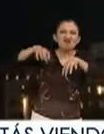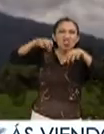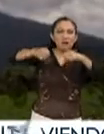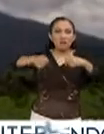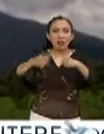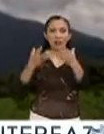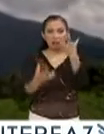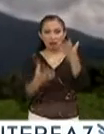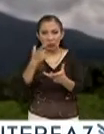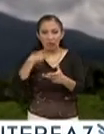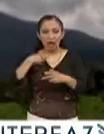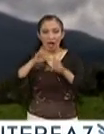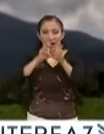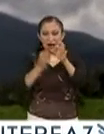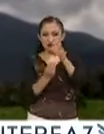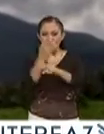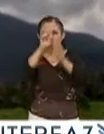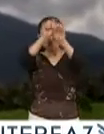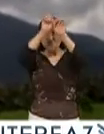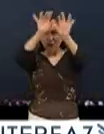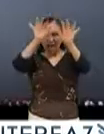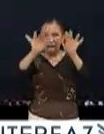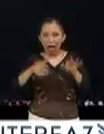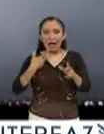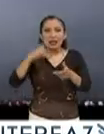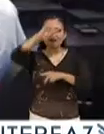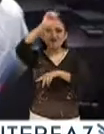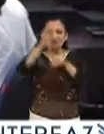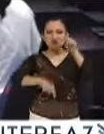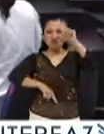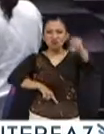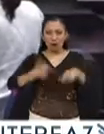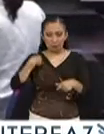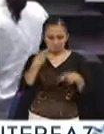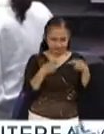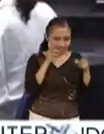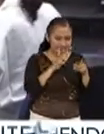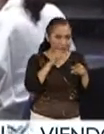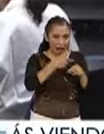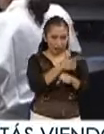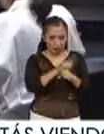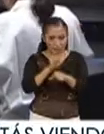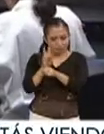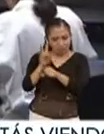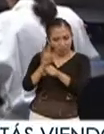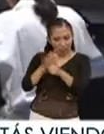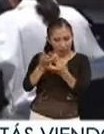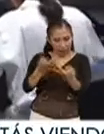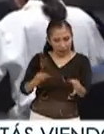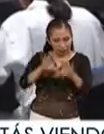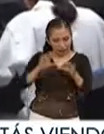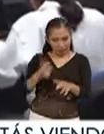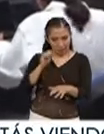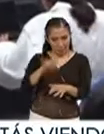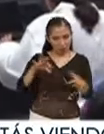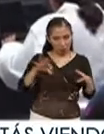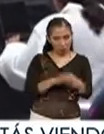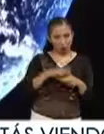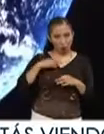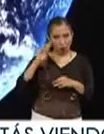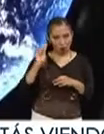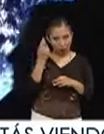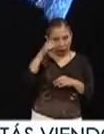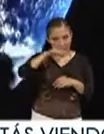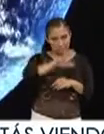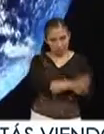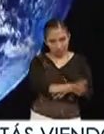severas, incendios, caída de cenizas volcánicas y de rayos. El Laboratorio Nacional de Observación de la Tierra, perteneciente a la máxima